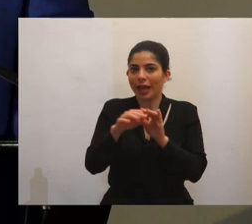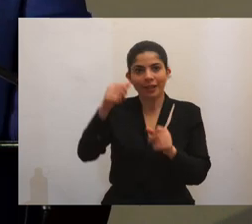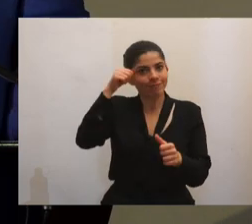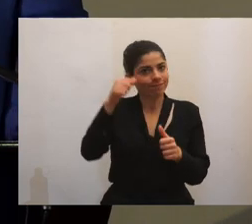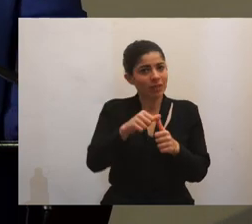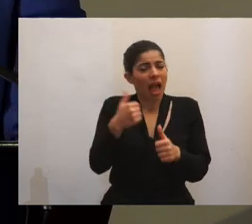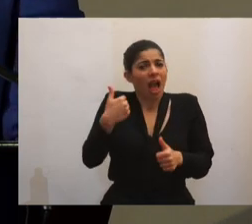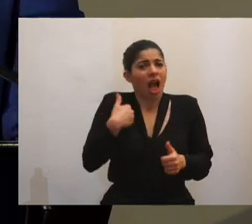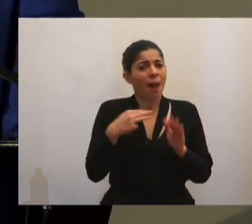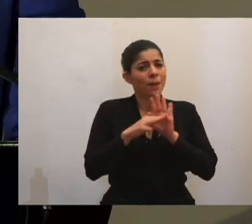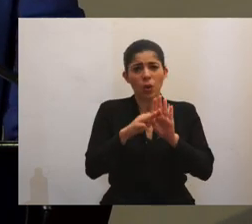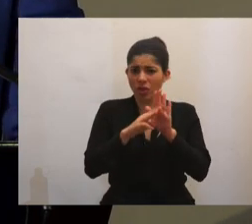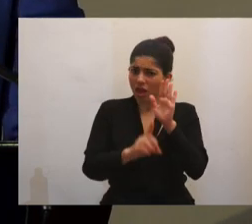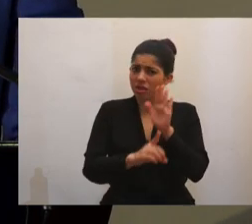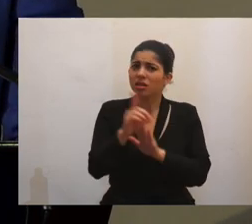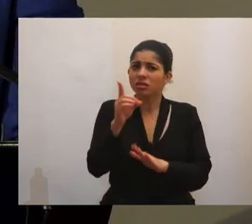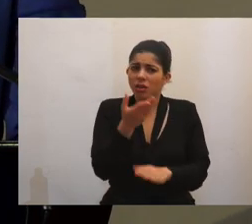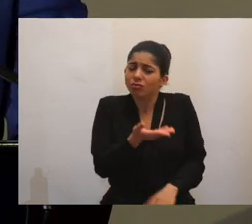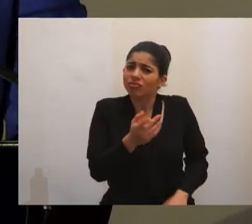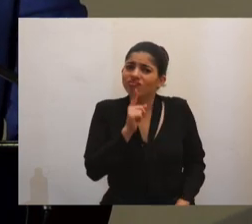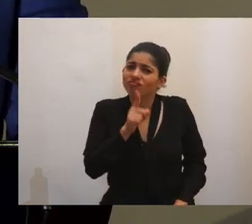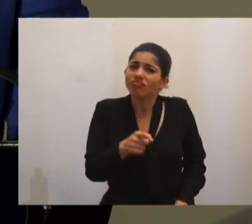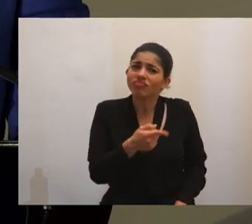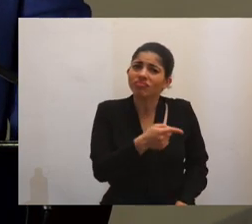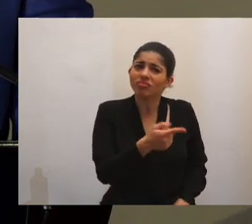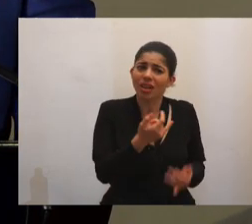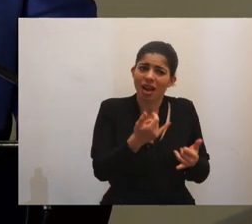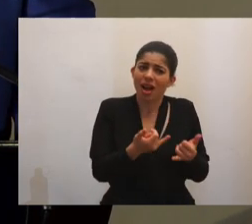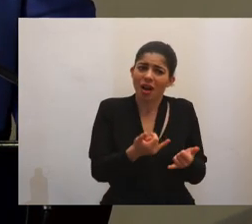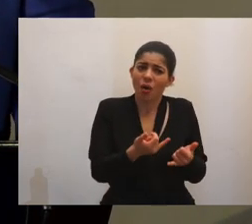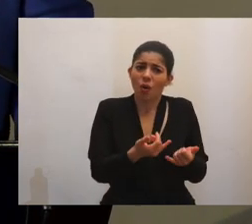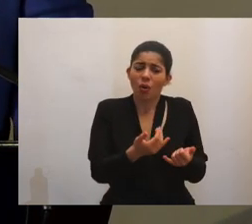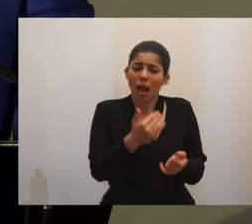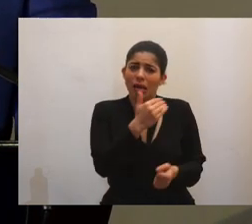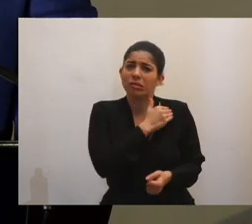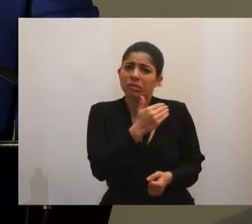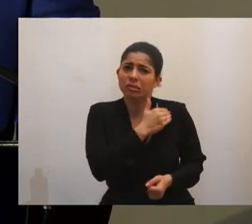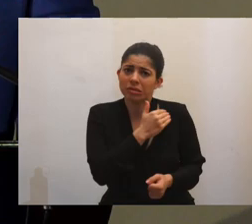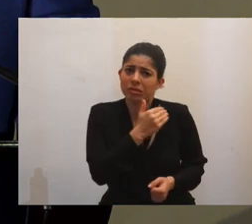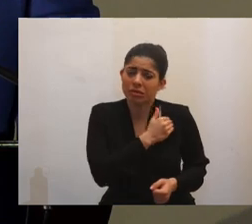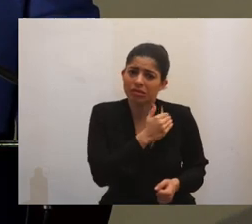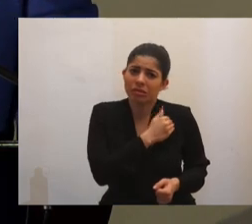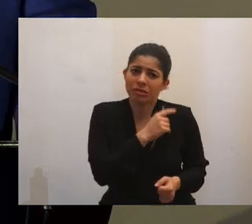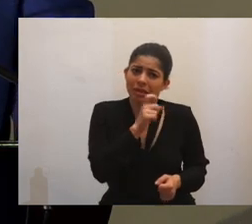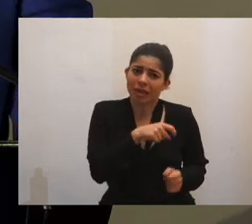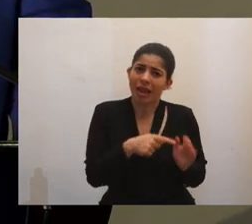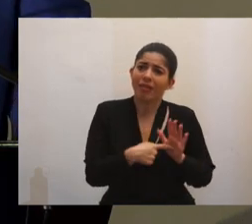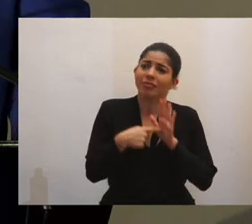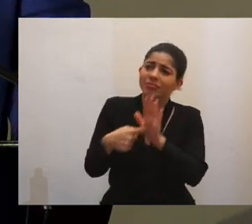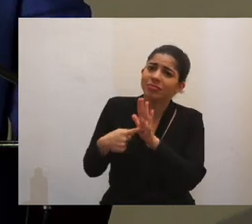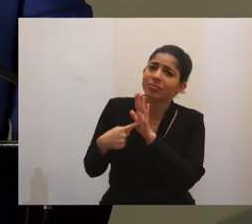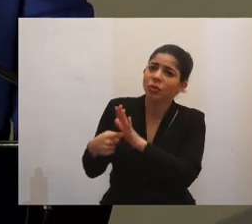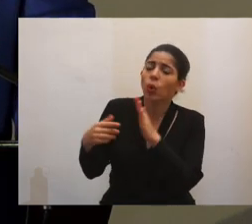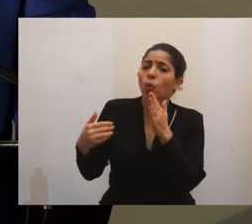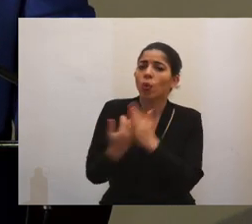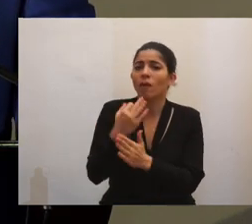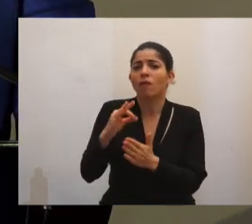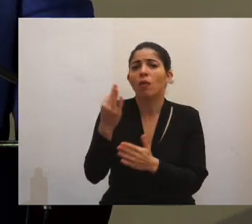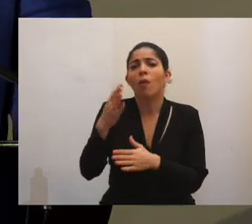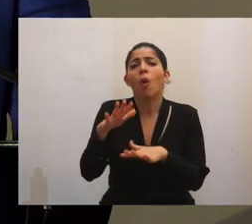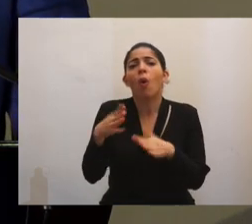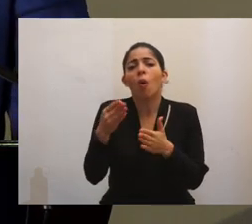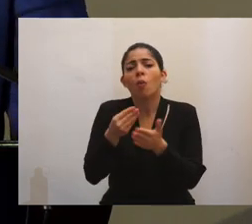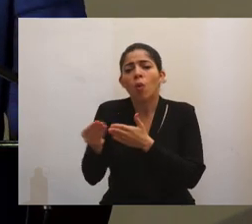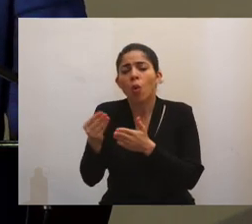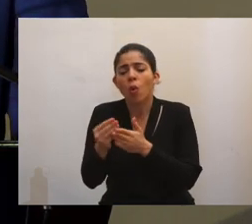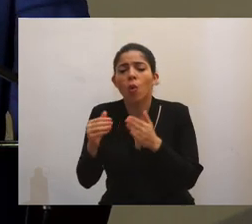tenemos un modelo de desarrollo que efectivamente hoy nos está haciendo un llamado a visualizar nuevas formas de consumir,